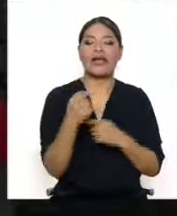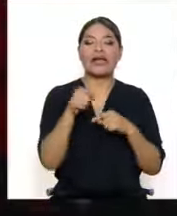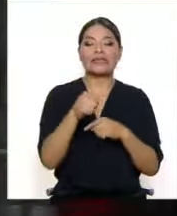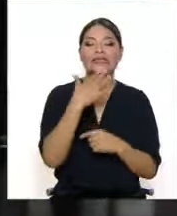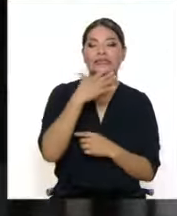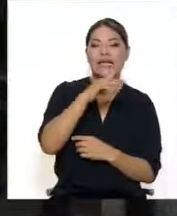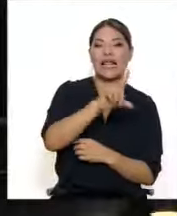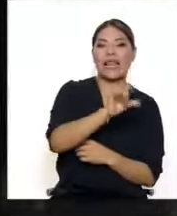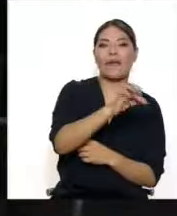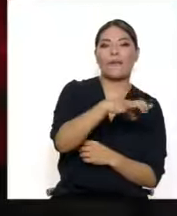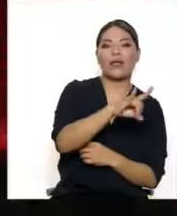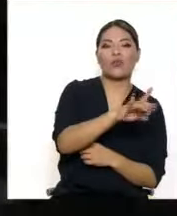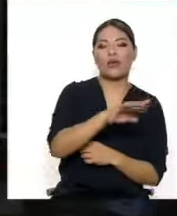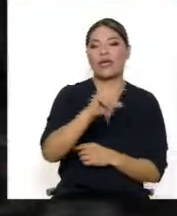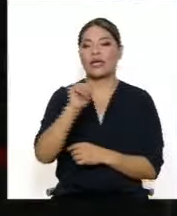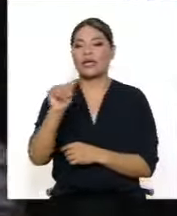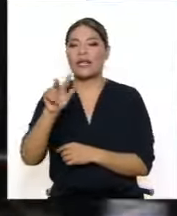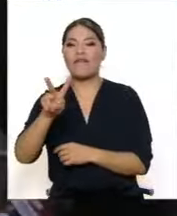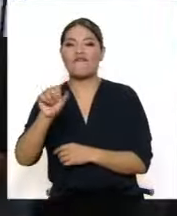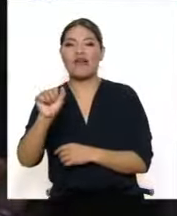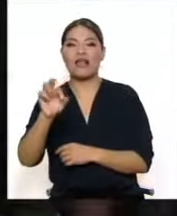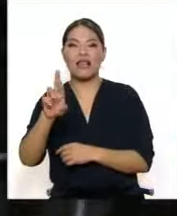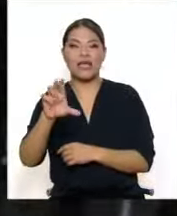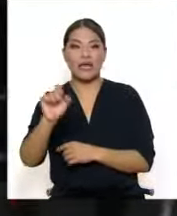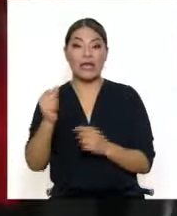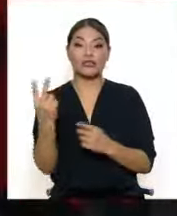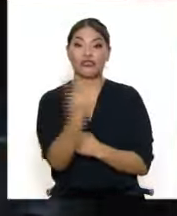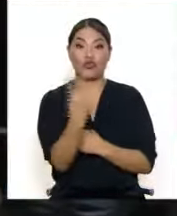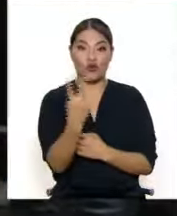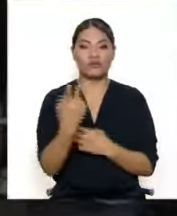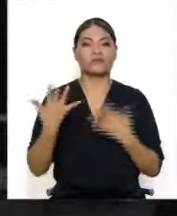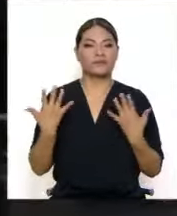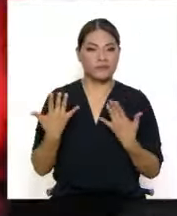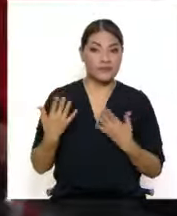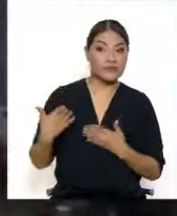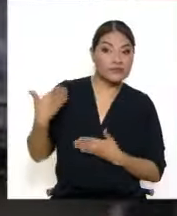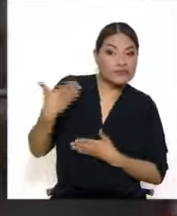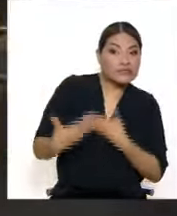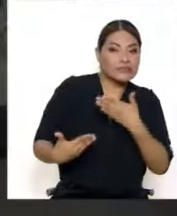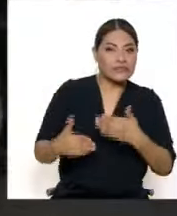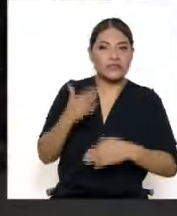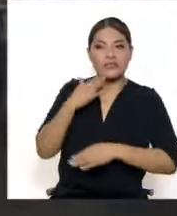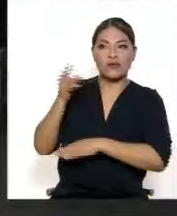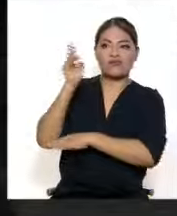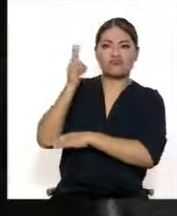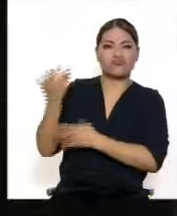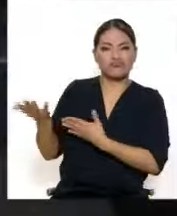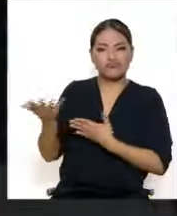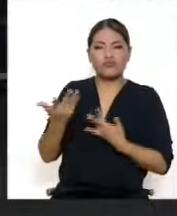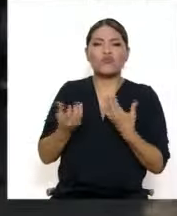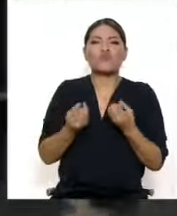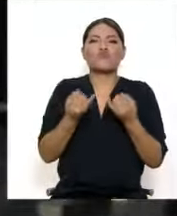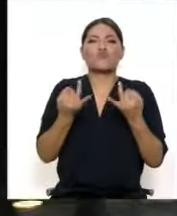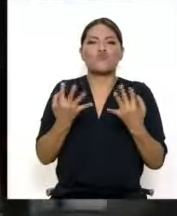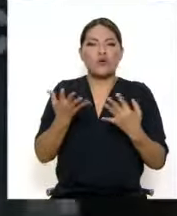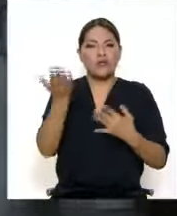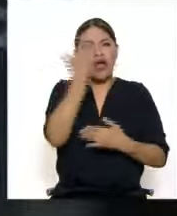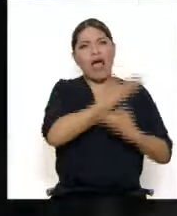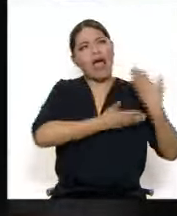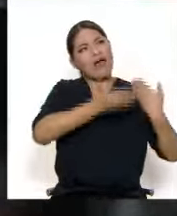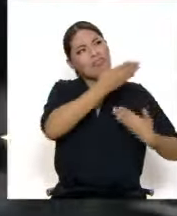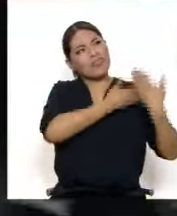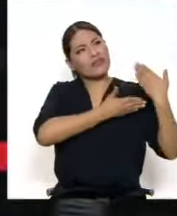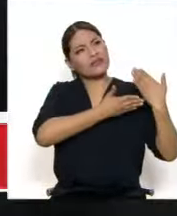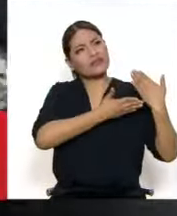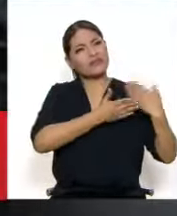estadística, la cual señala que en 540 minutos con el otrora entrenador solo marcamos un gol. Así